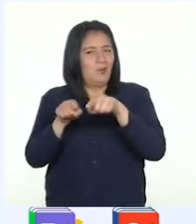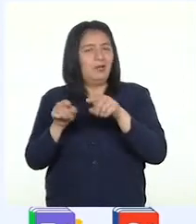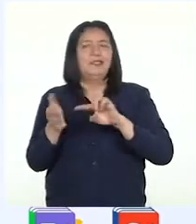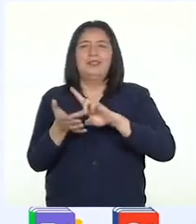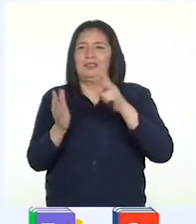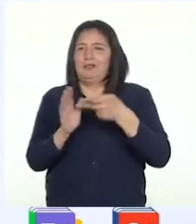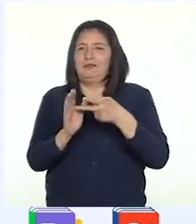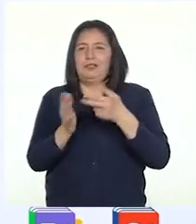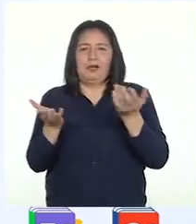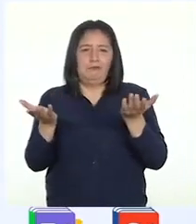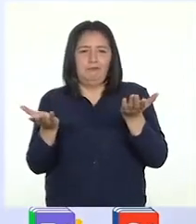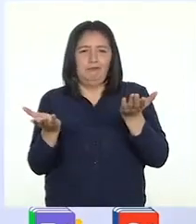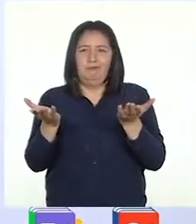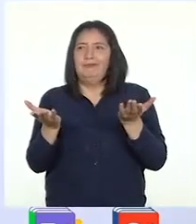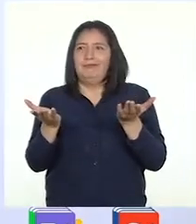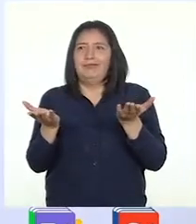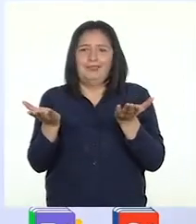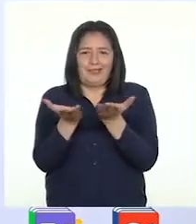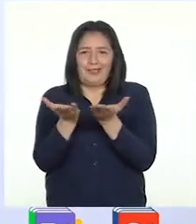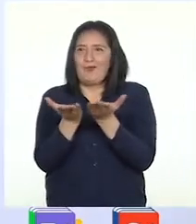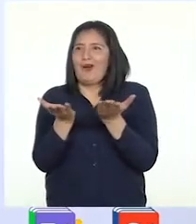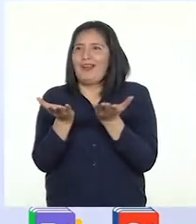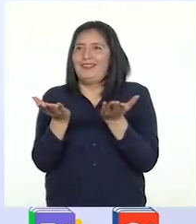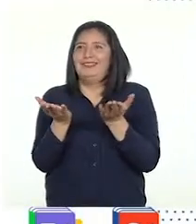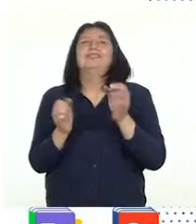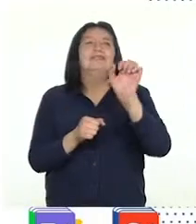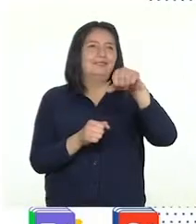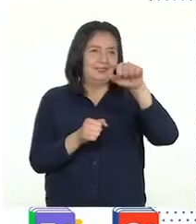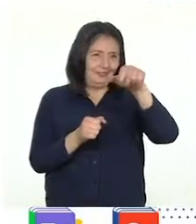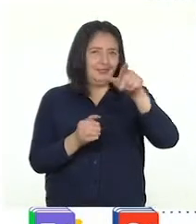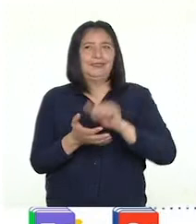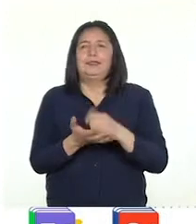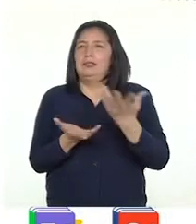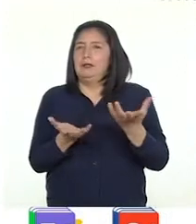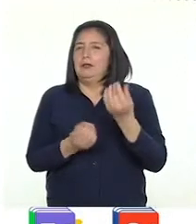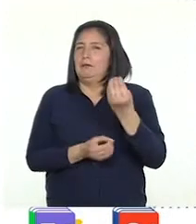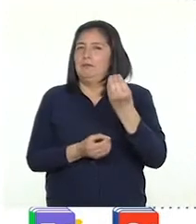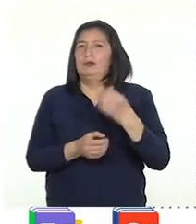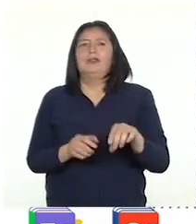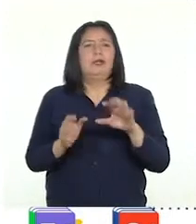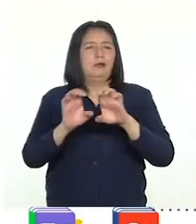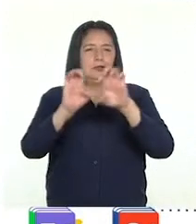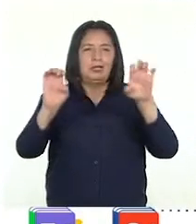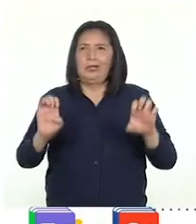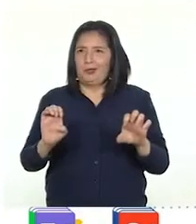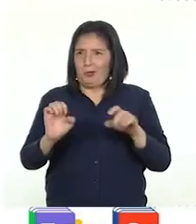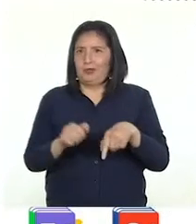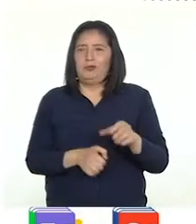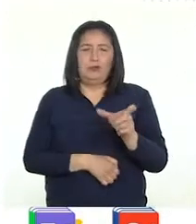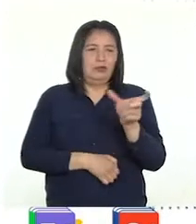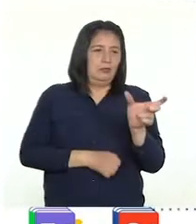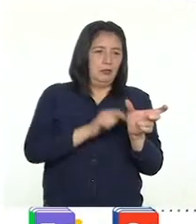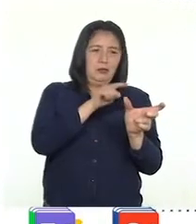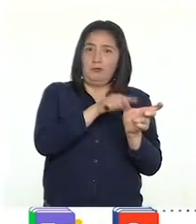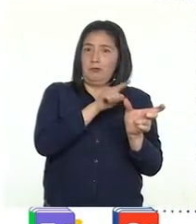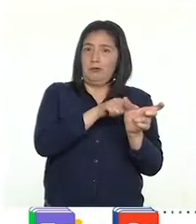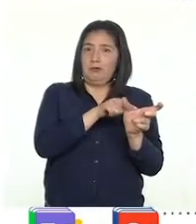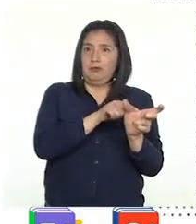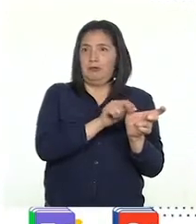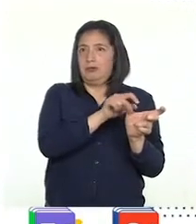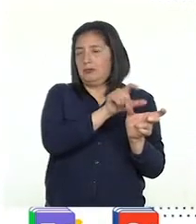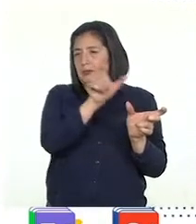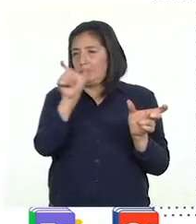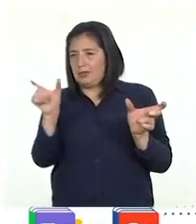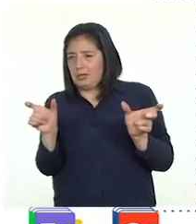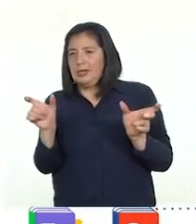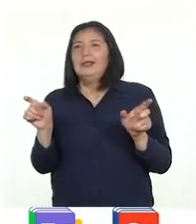que la balanza está en equilibrio. Exactamente, porque en una ecuación la expresión de uno de los miembros